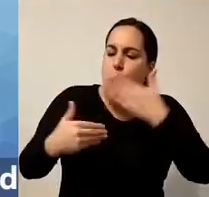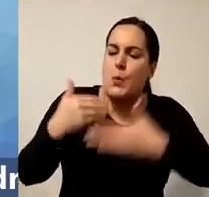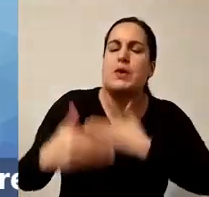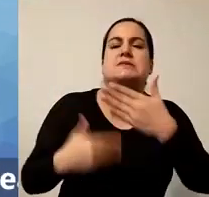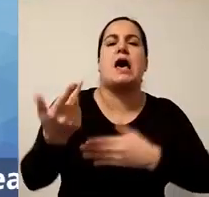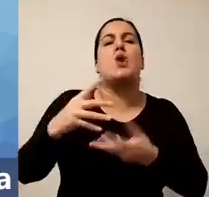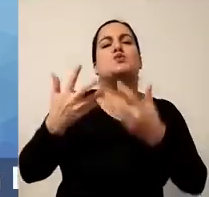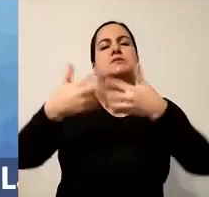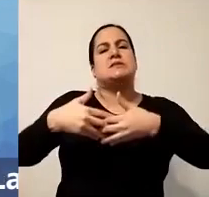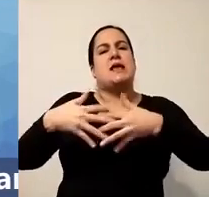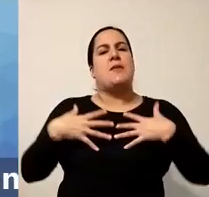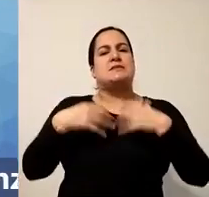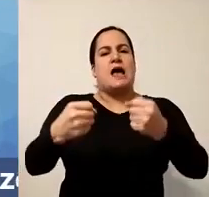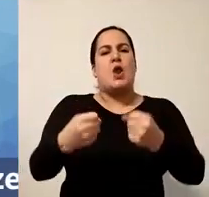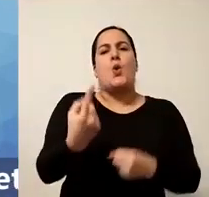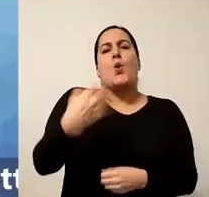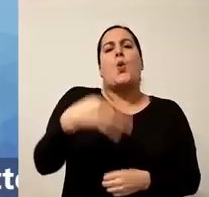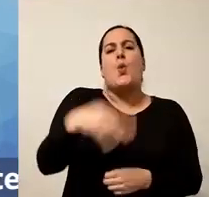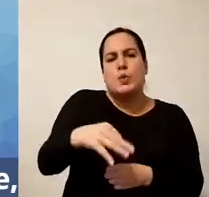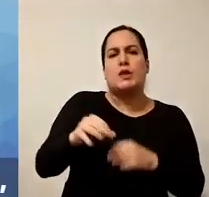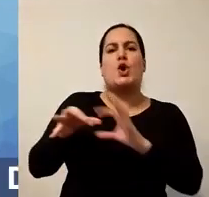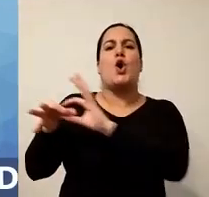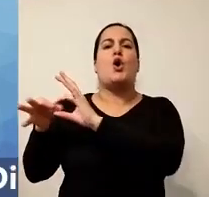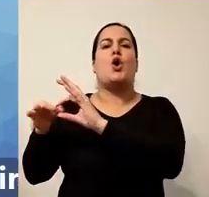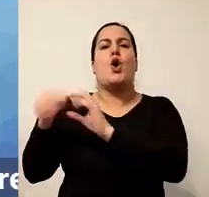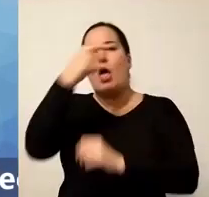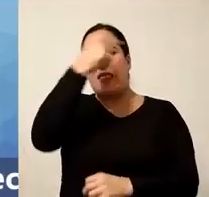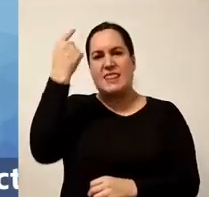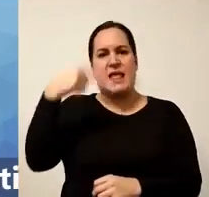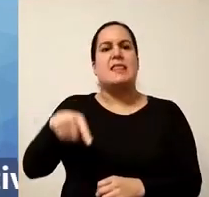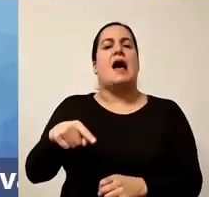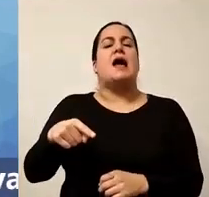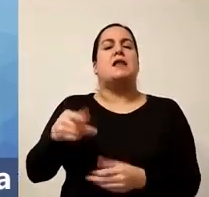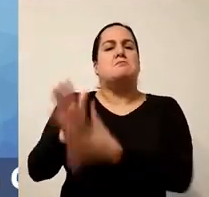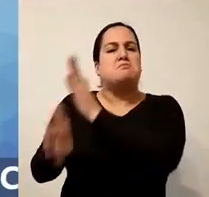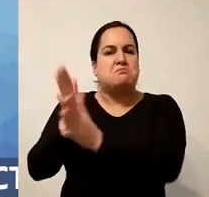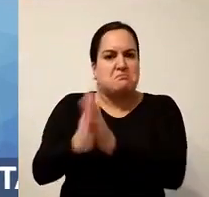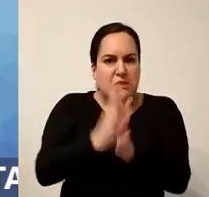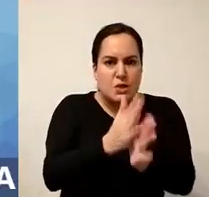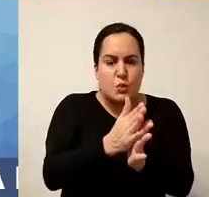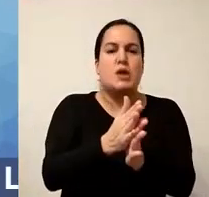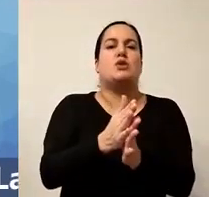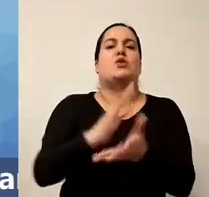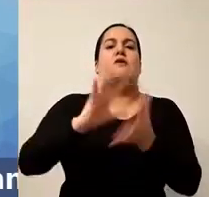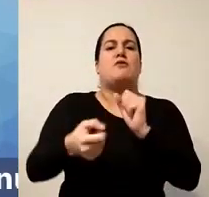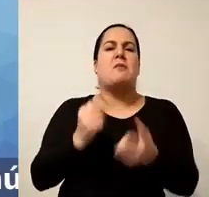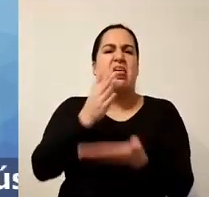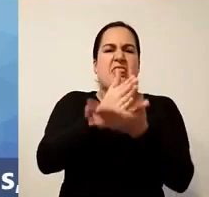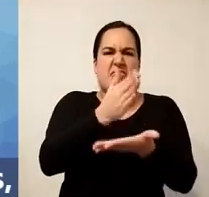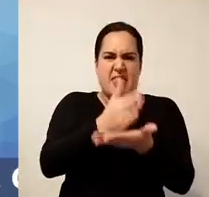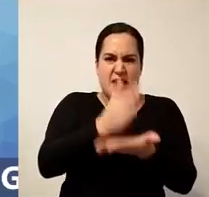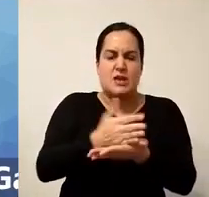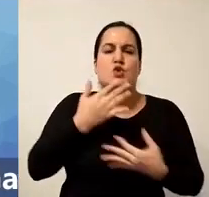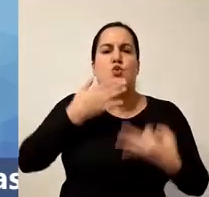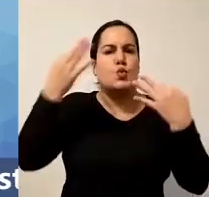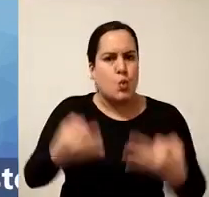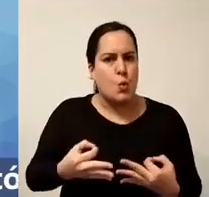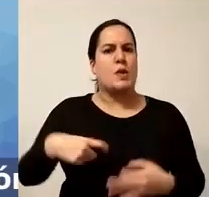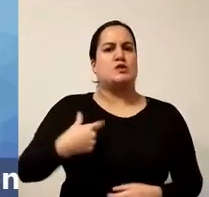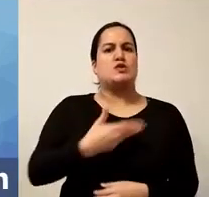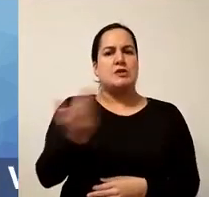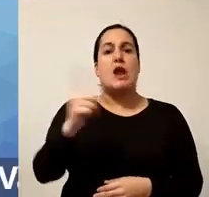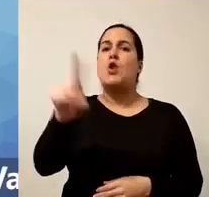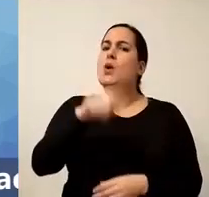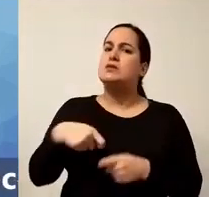que de esta crisis el capitalismo va a salir mal herido y se vienen luchas importantes y ahí tenemos que estar y